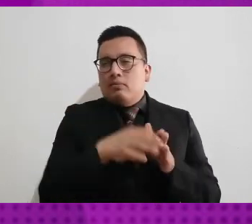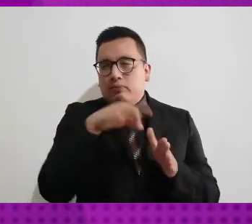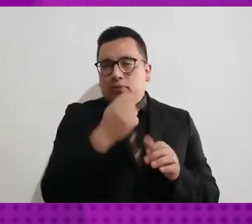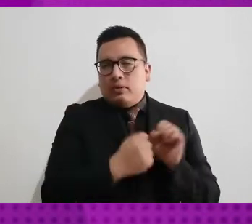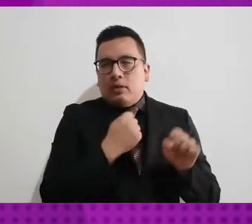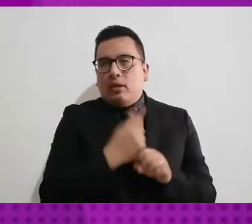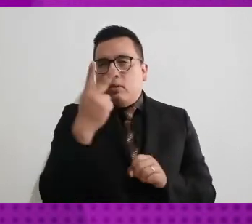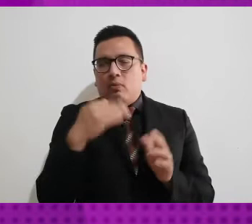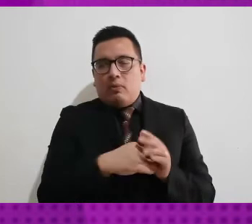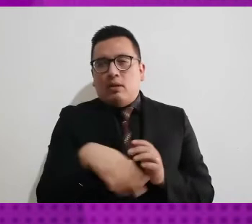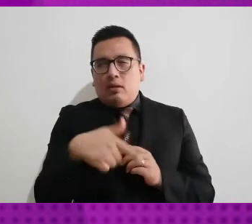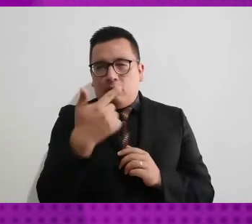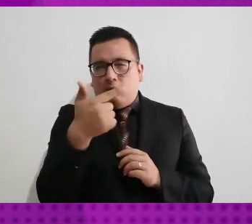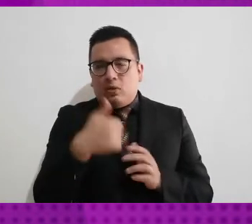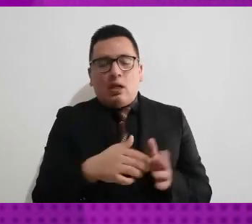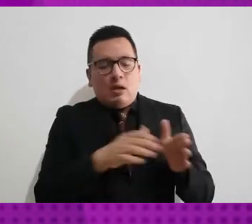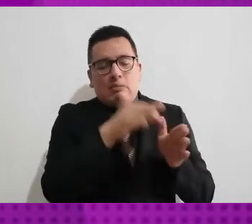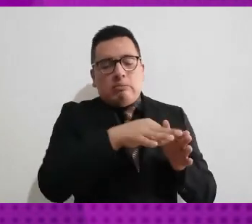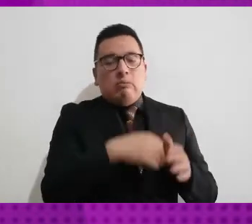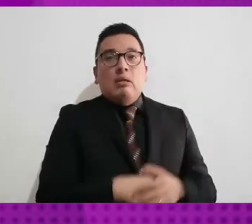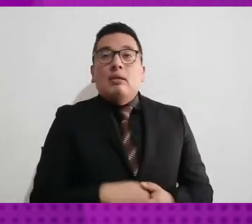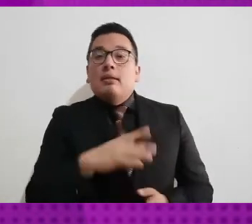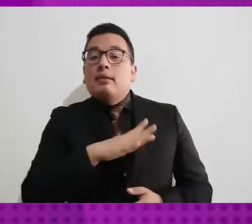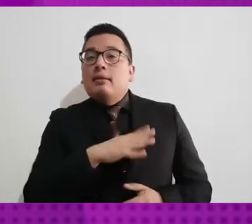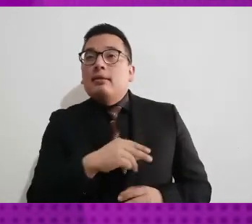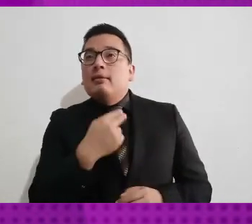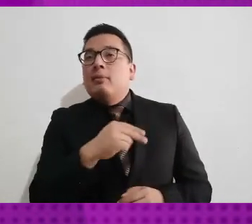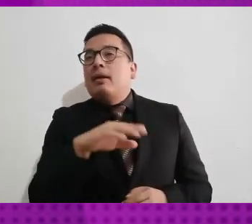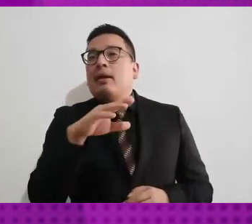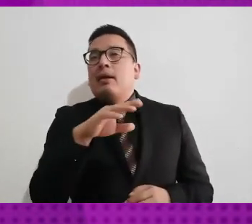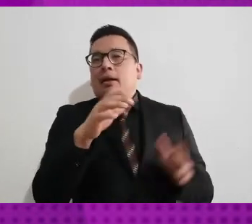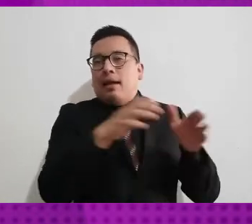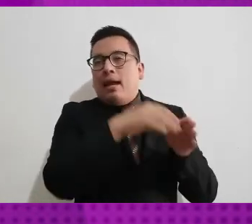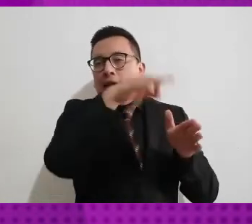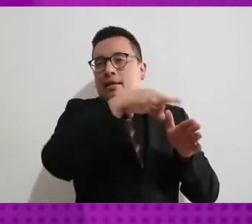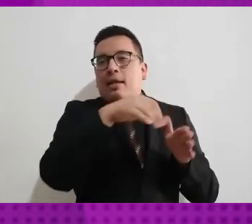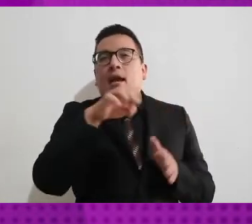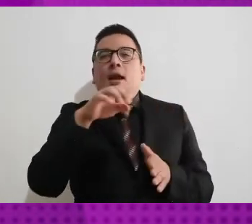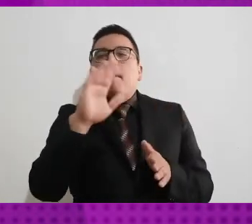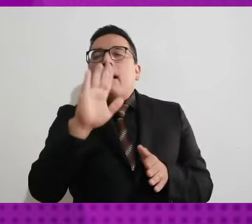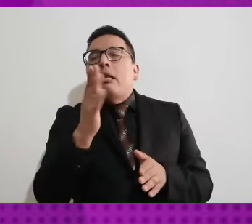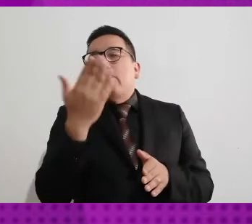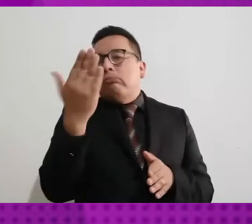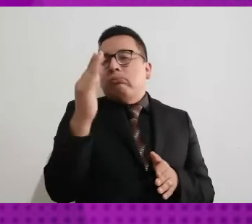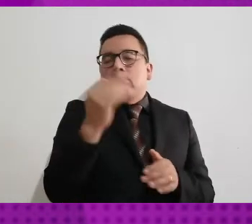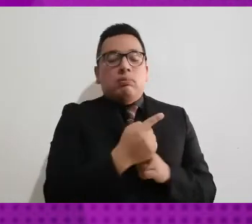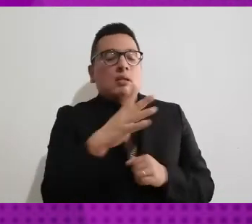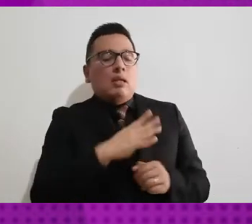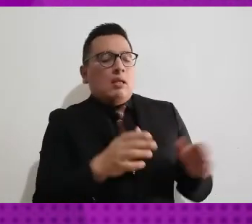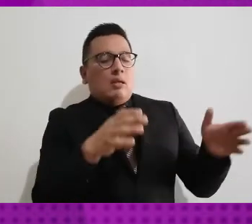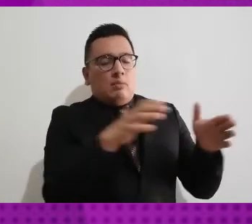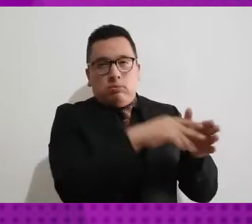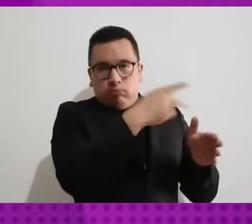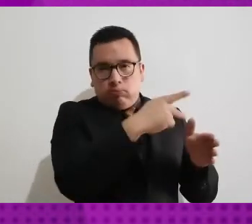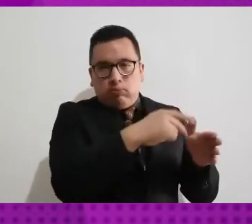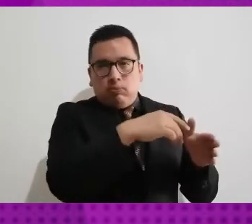hubieron elecciones coincidentes, pero se utilizaba la figura de la casilla espejo. Es decir, el IFE tenía su casilla y